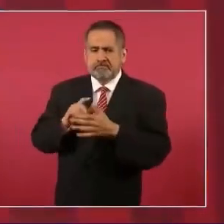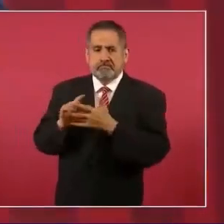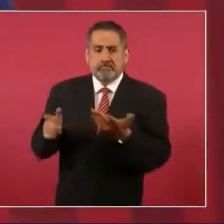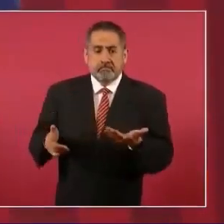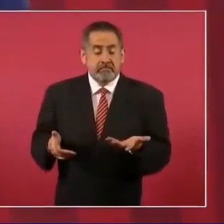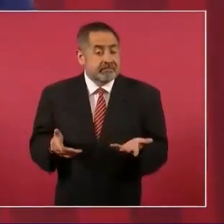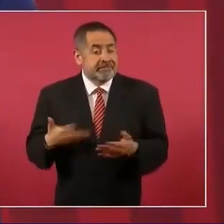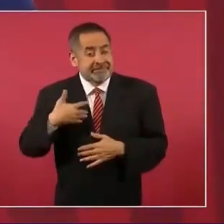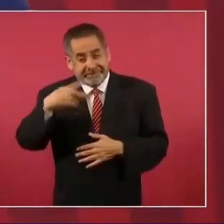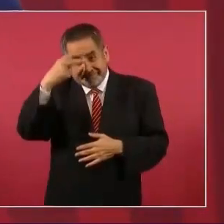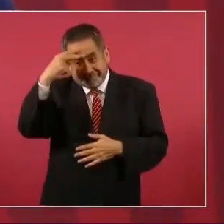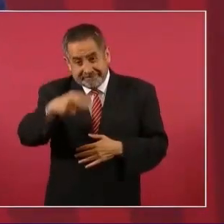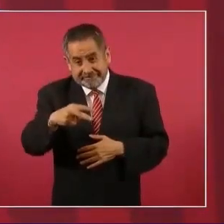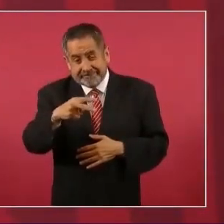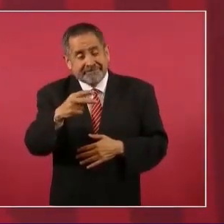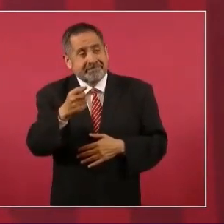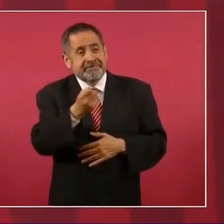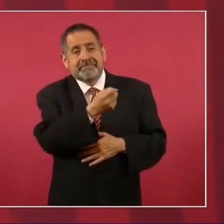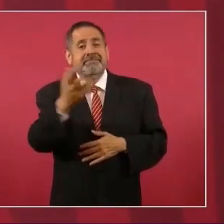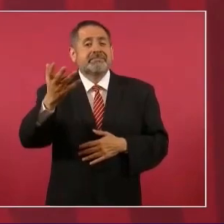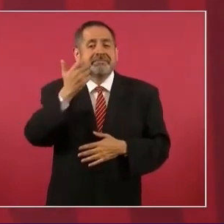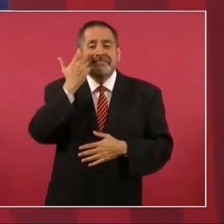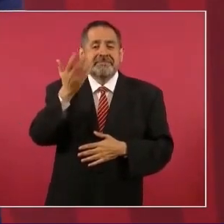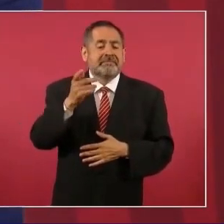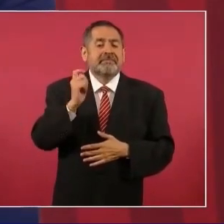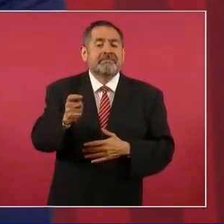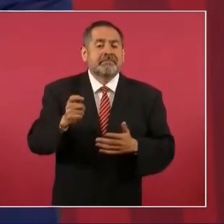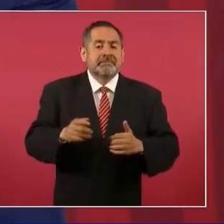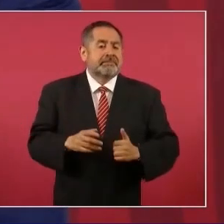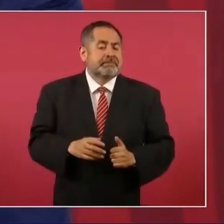aun cuando quisieron